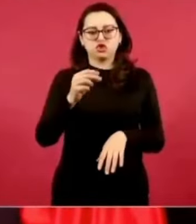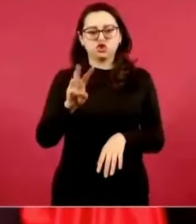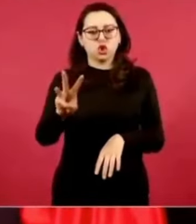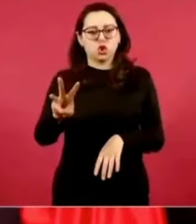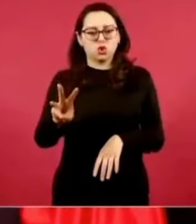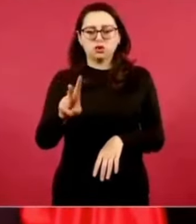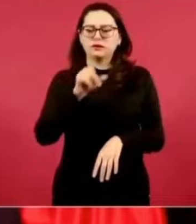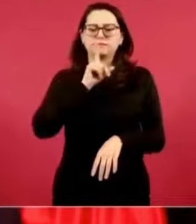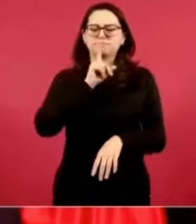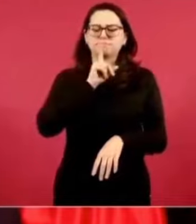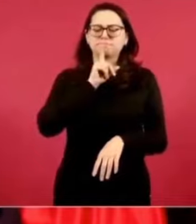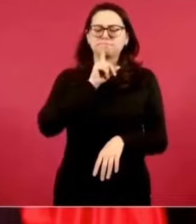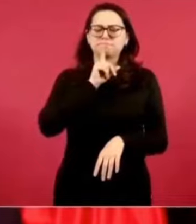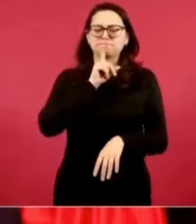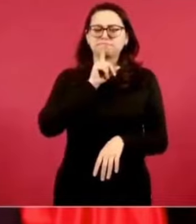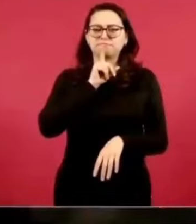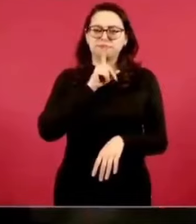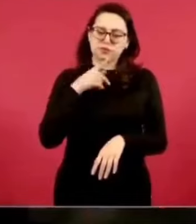Porque es muy